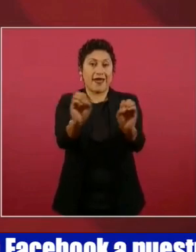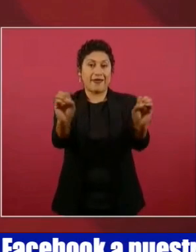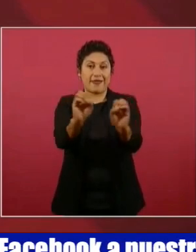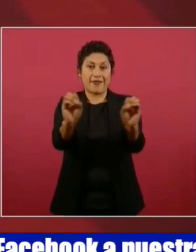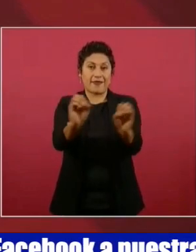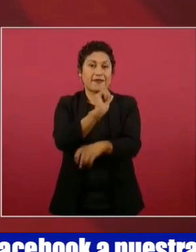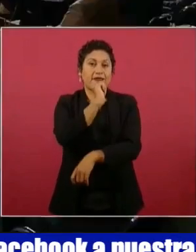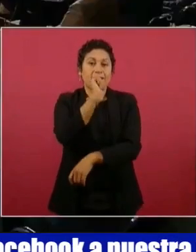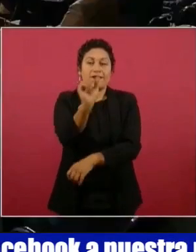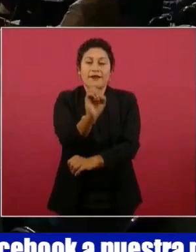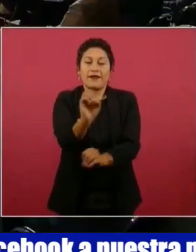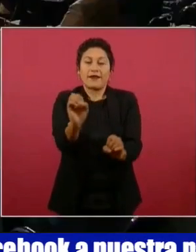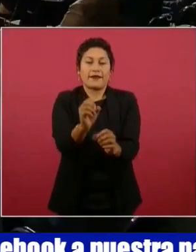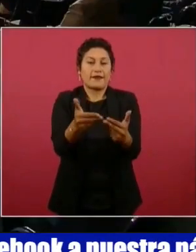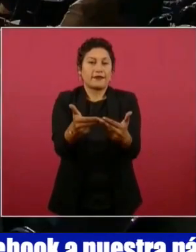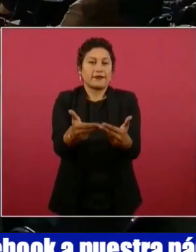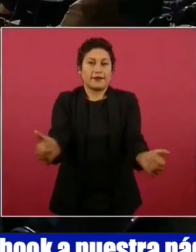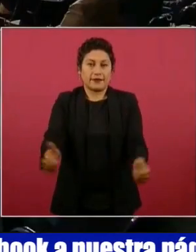presidente.